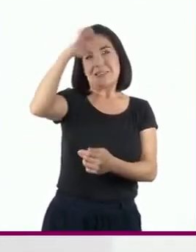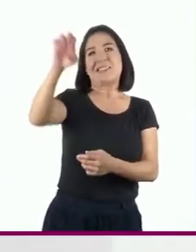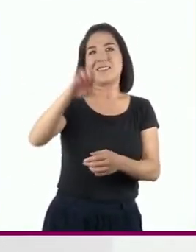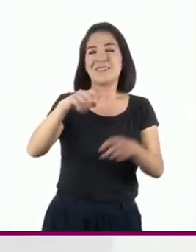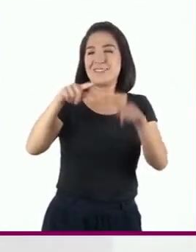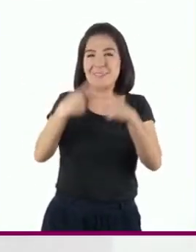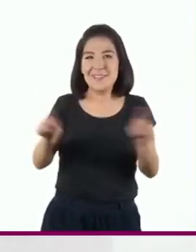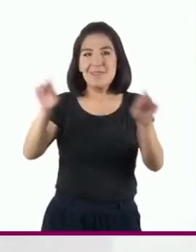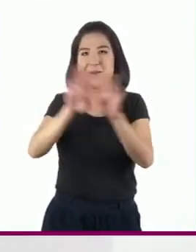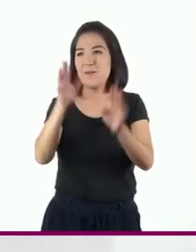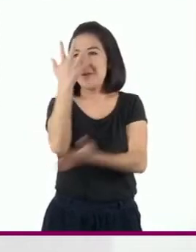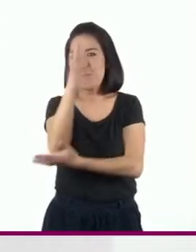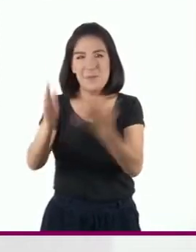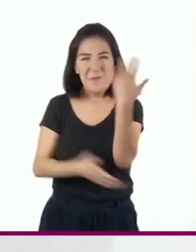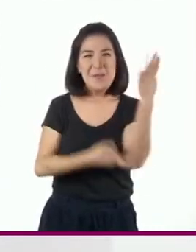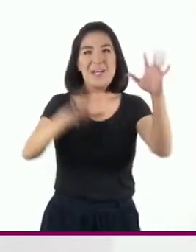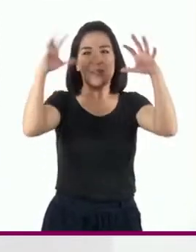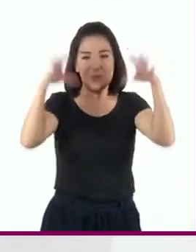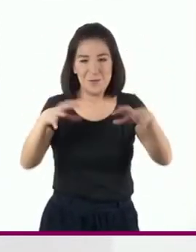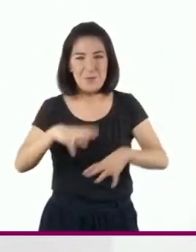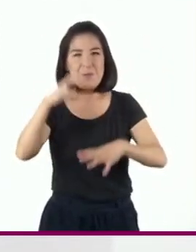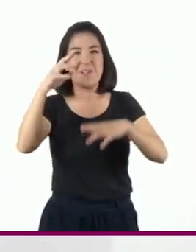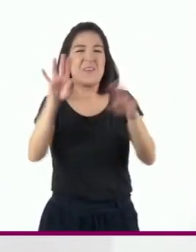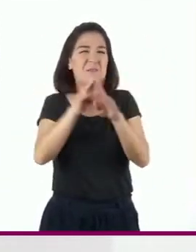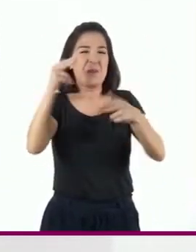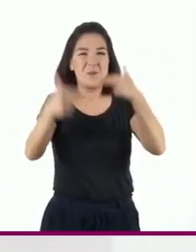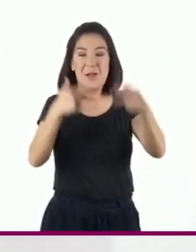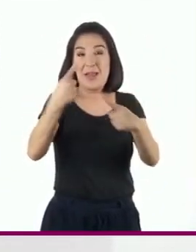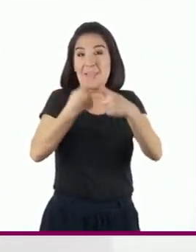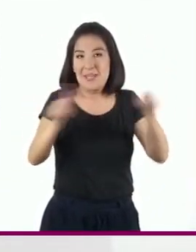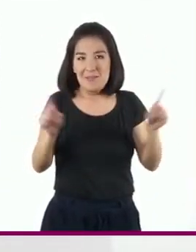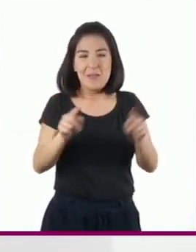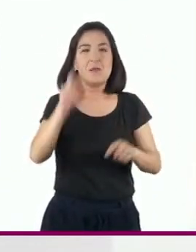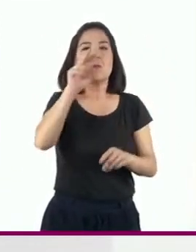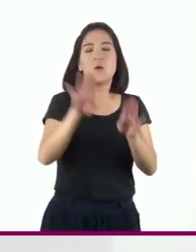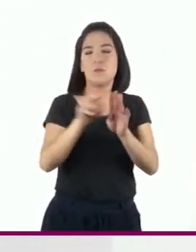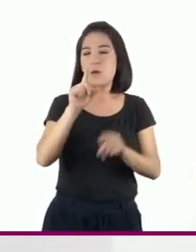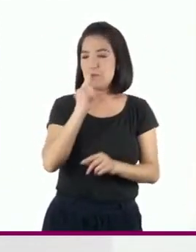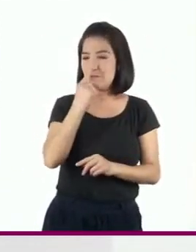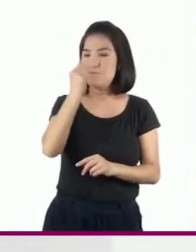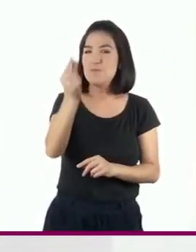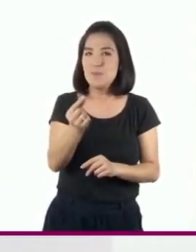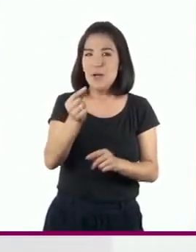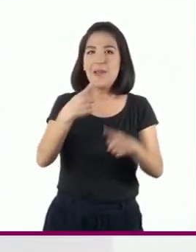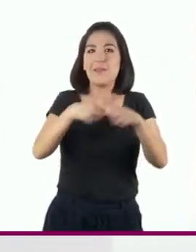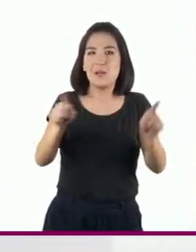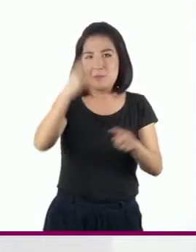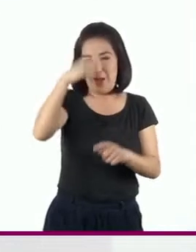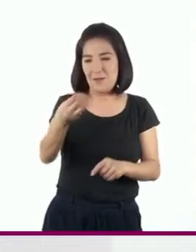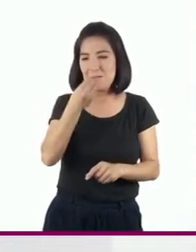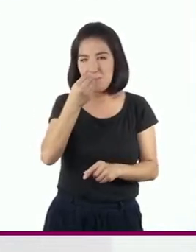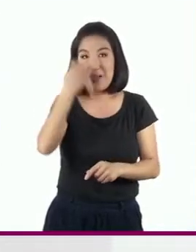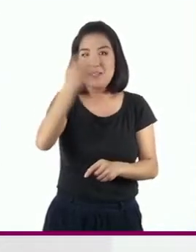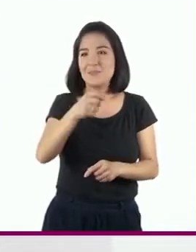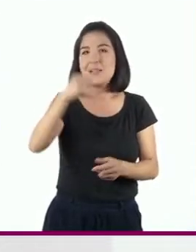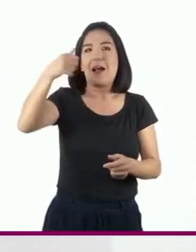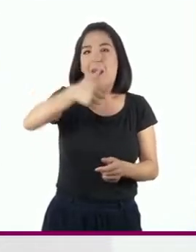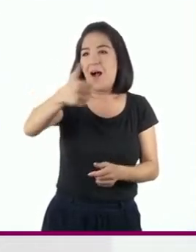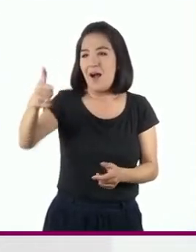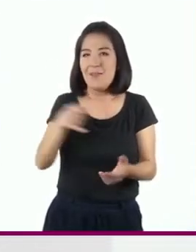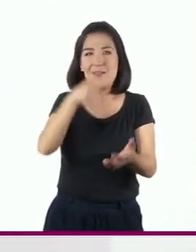que con el paso del tiempo las generaciones fueron acumulando diferencias. Es decir, Cuando los ancestros de estas aves llegaron a